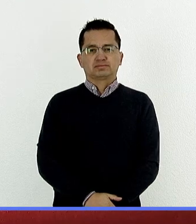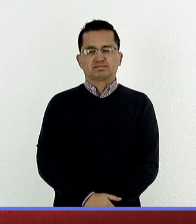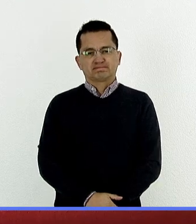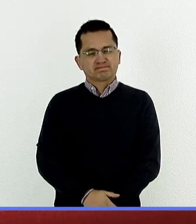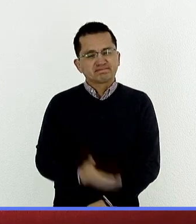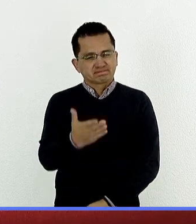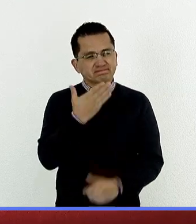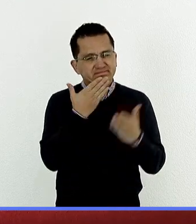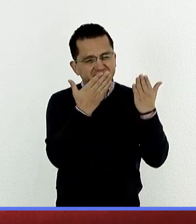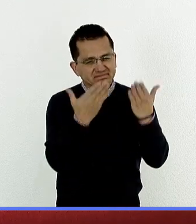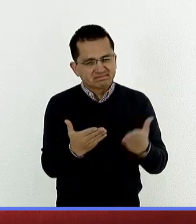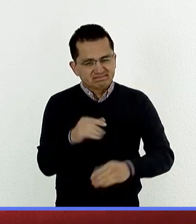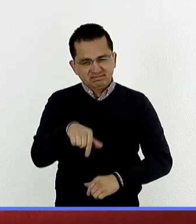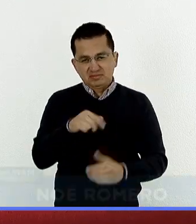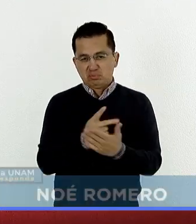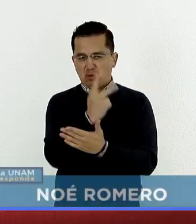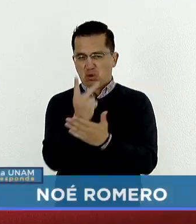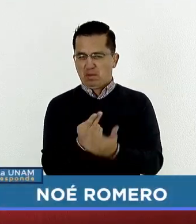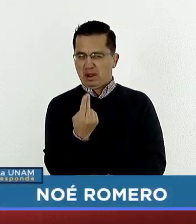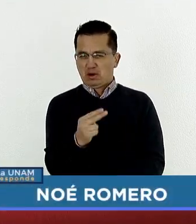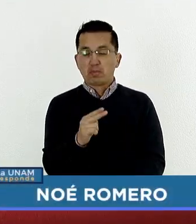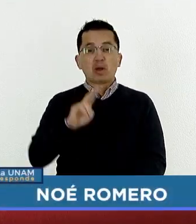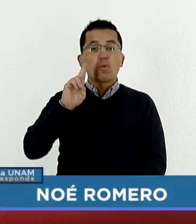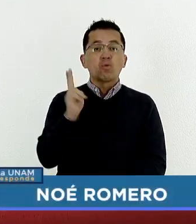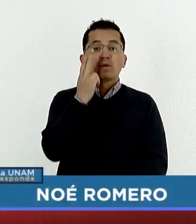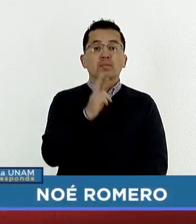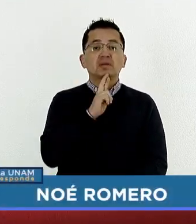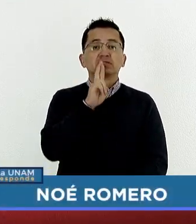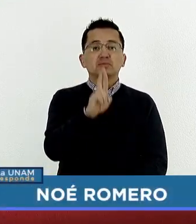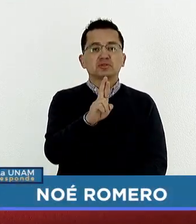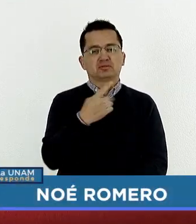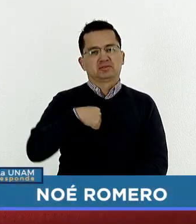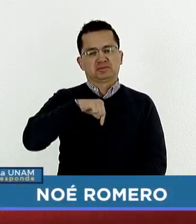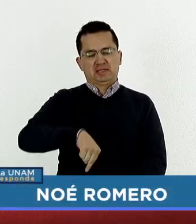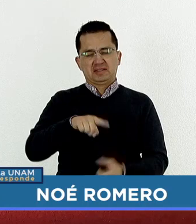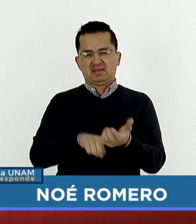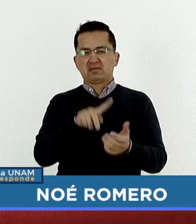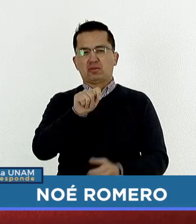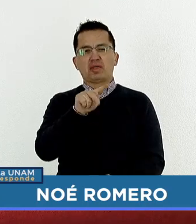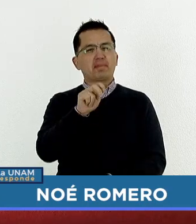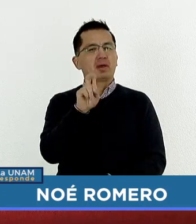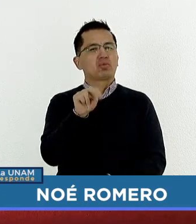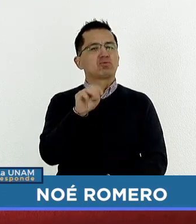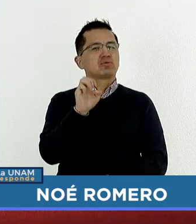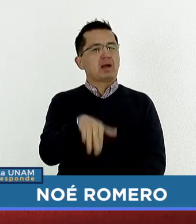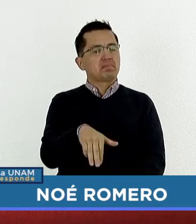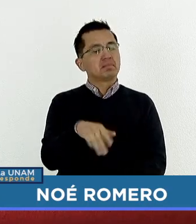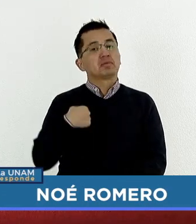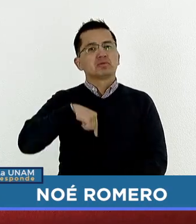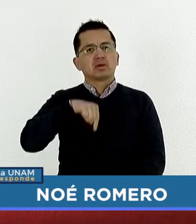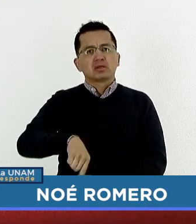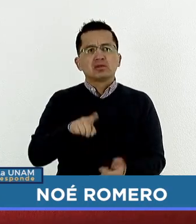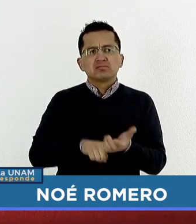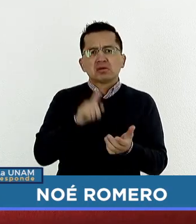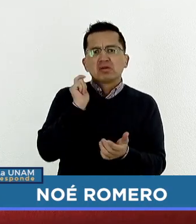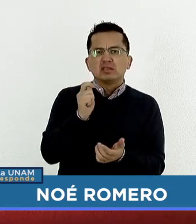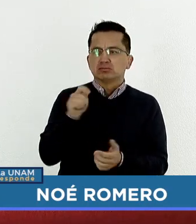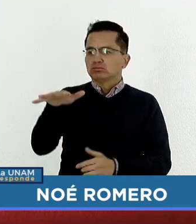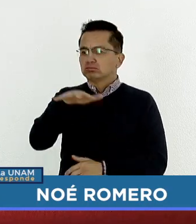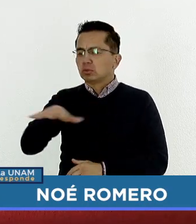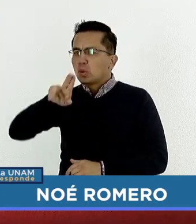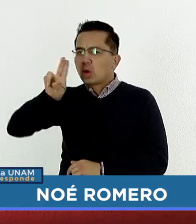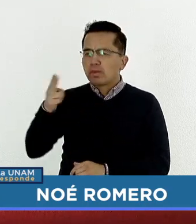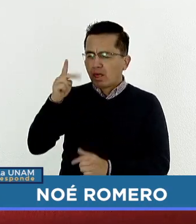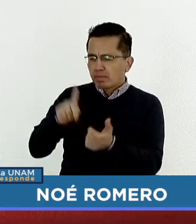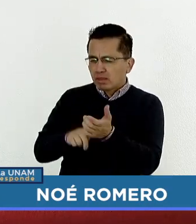Bienvenidos a la UNAM responde los saludamos desde TV UNAM para compartir con ustedes la manera en la que nuestra universidad ayuda